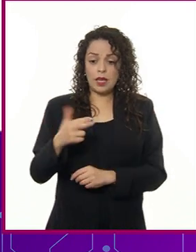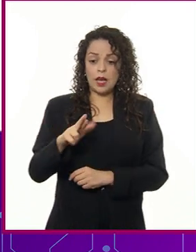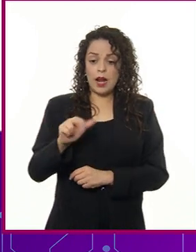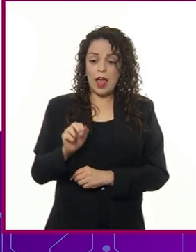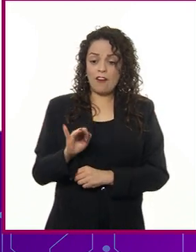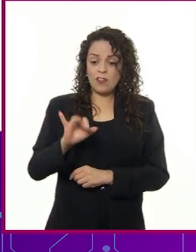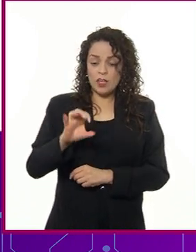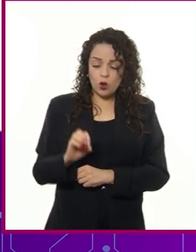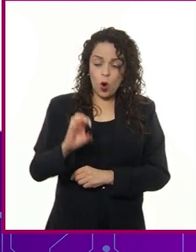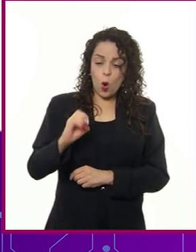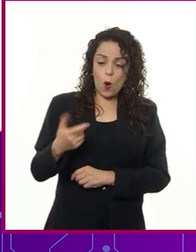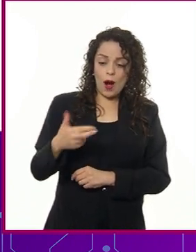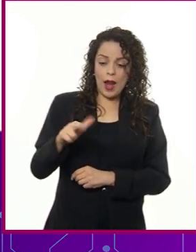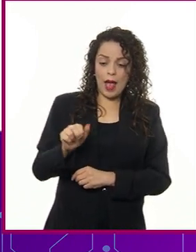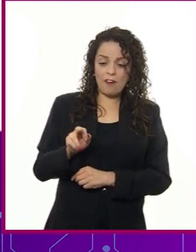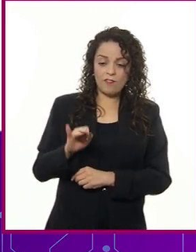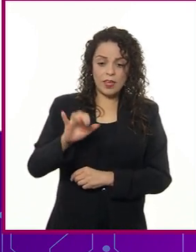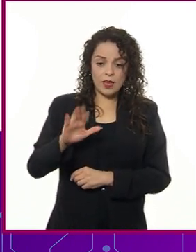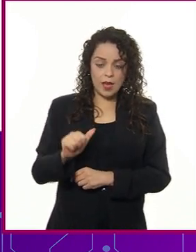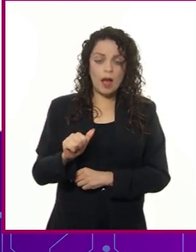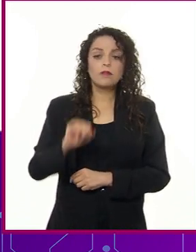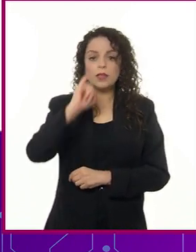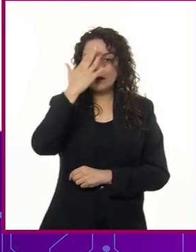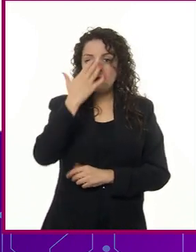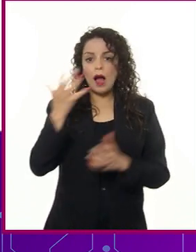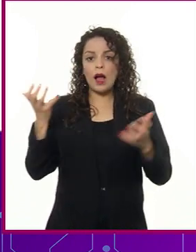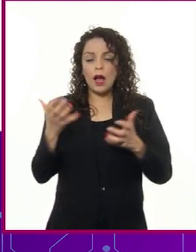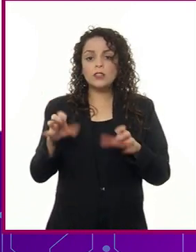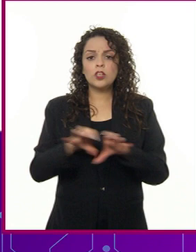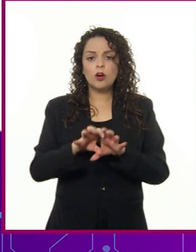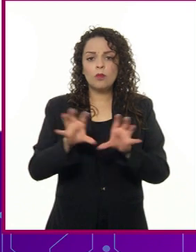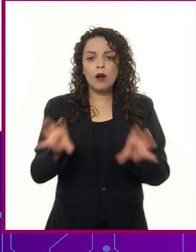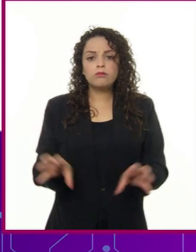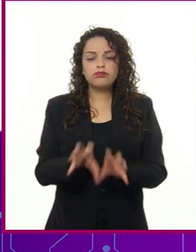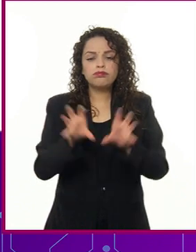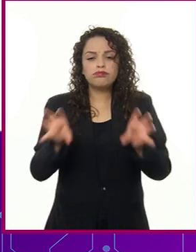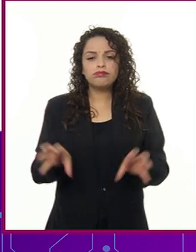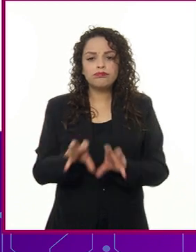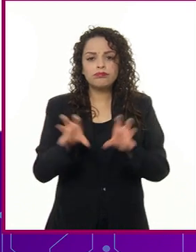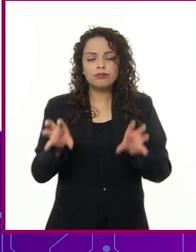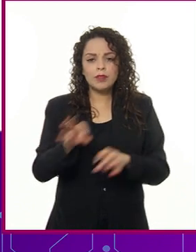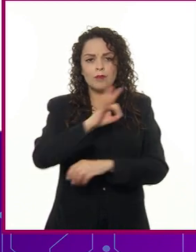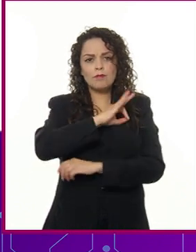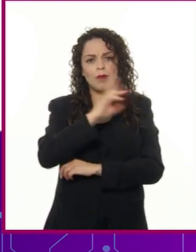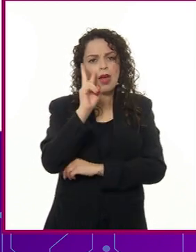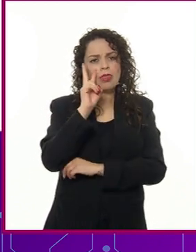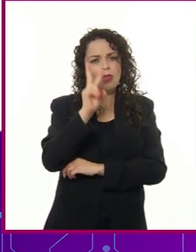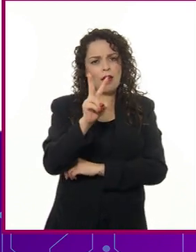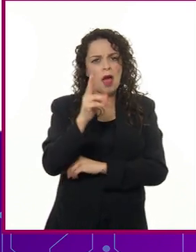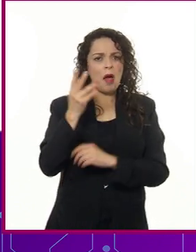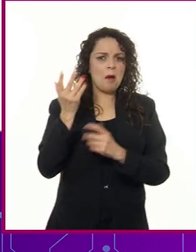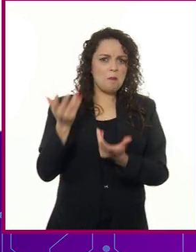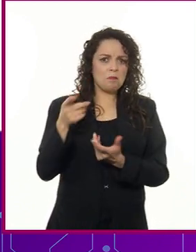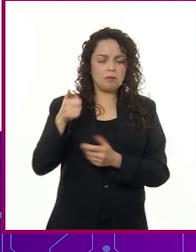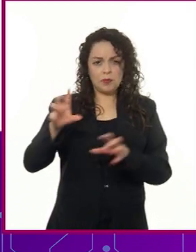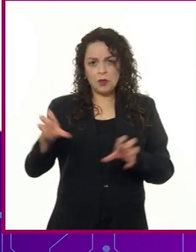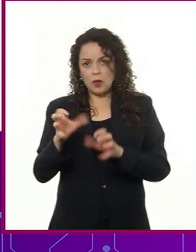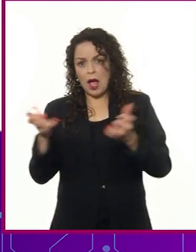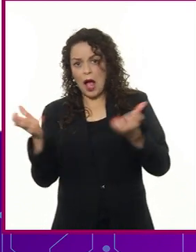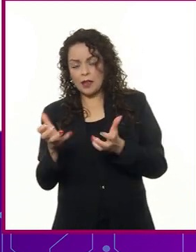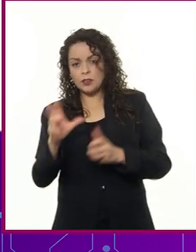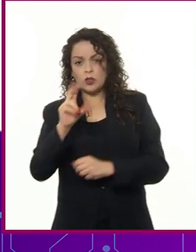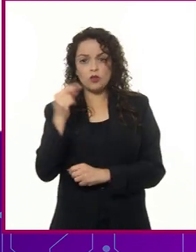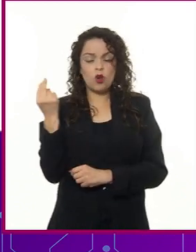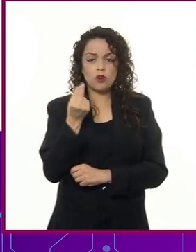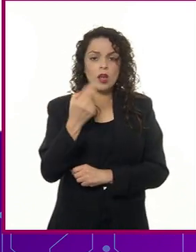son imágenes realizadas por una computadora. Es una representación visual que el ordenador genera sin